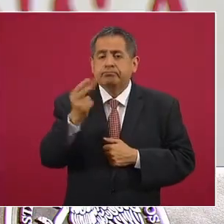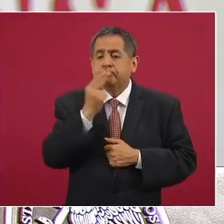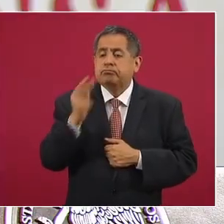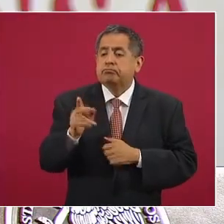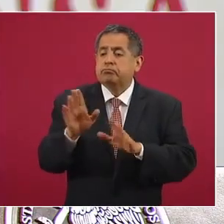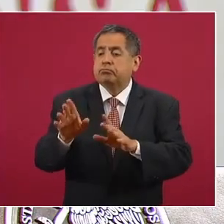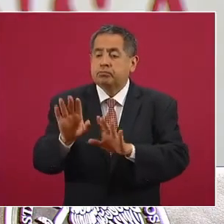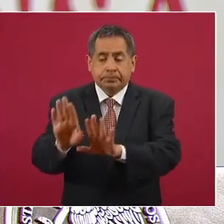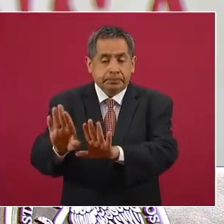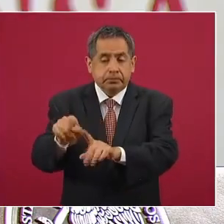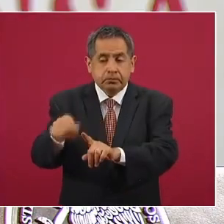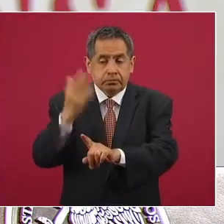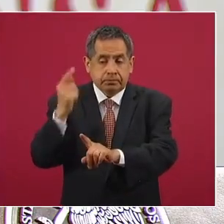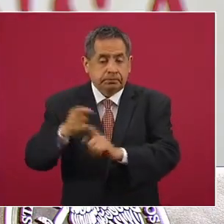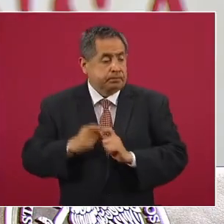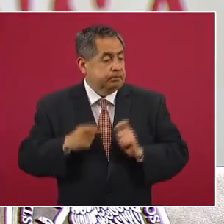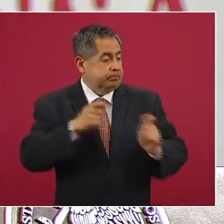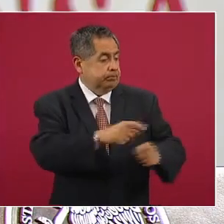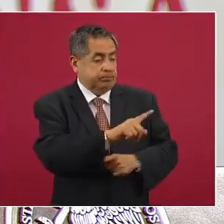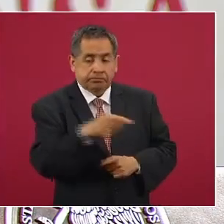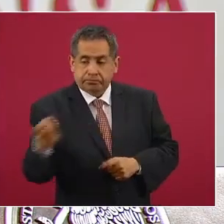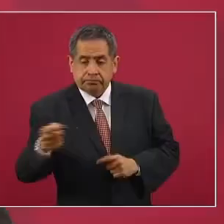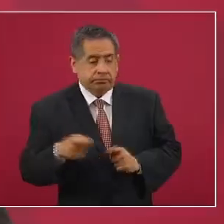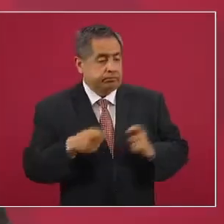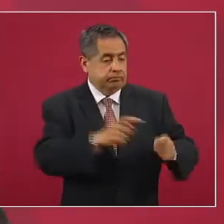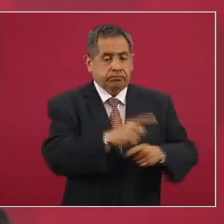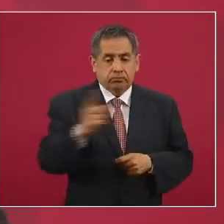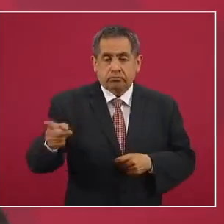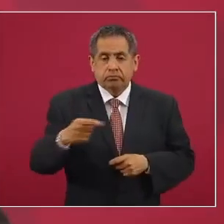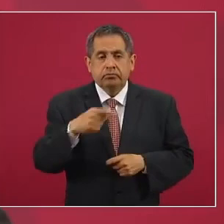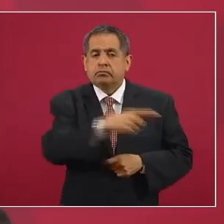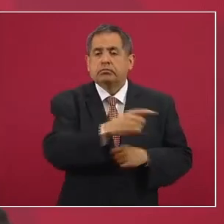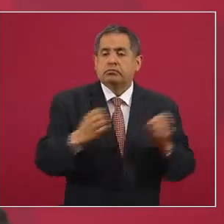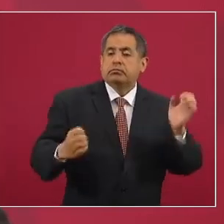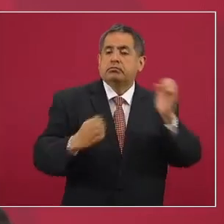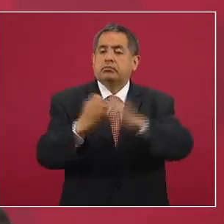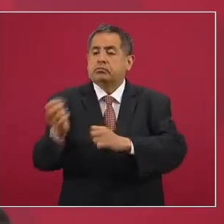de intermediarios, mucho menos de coyotes,